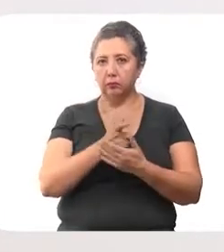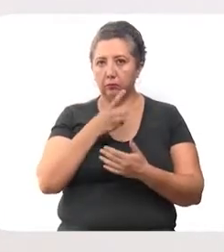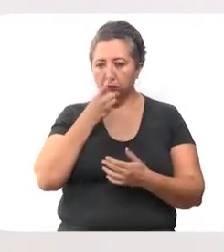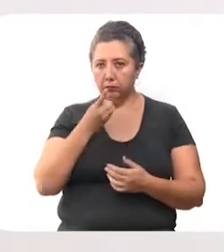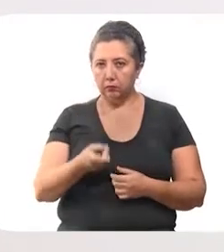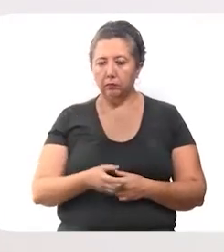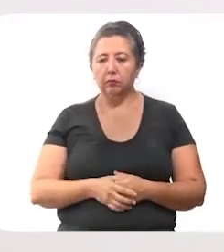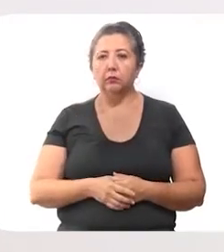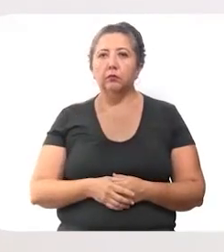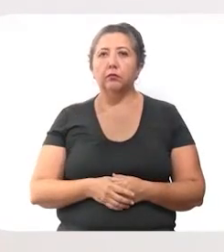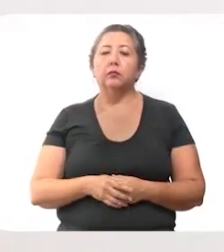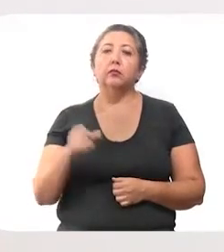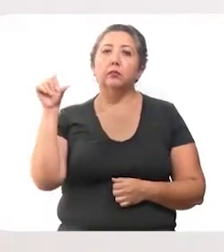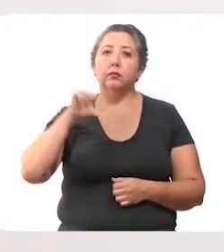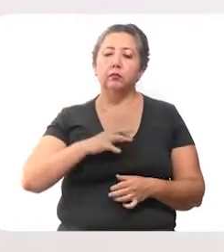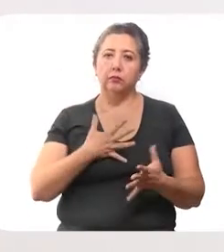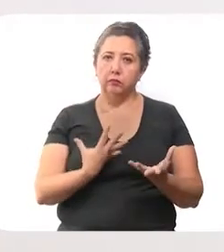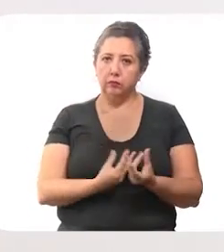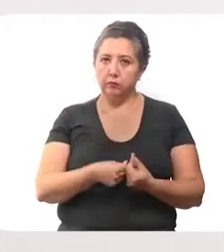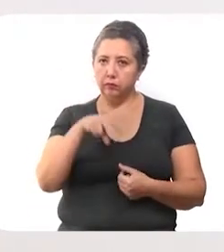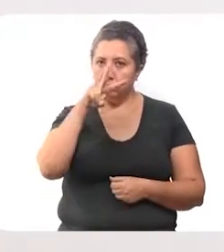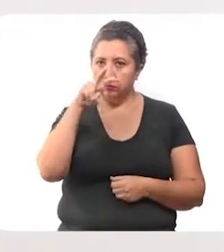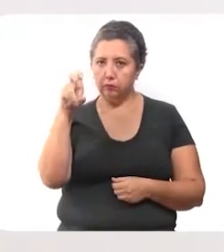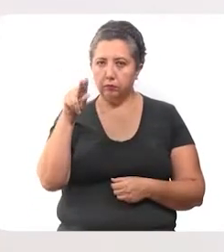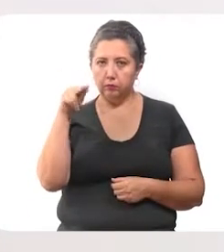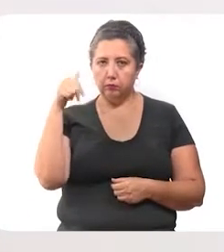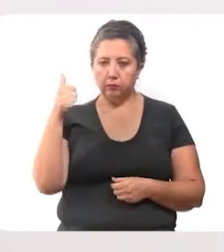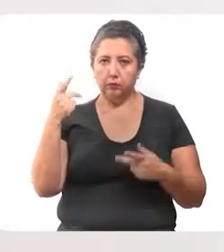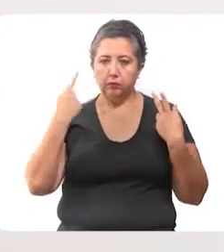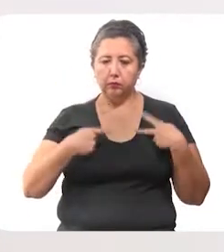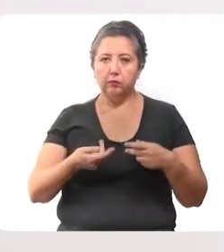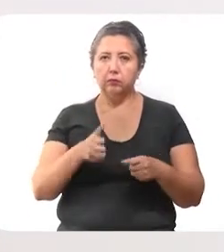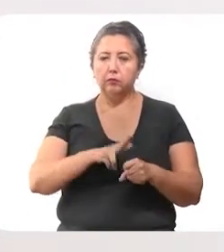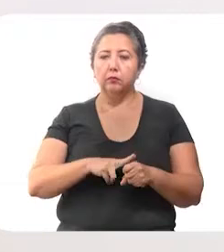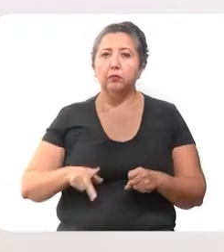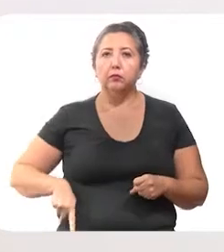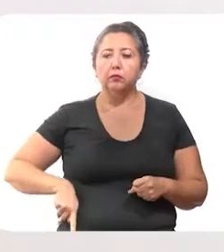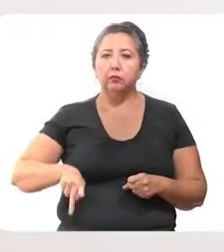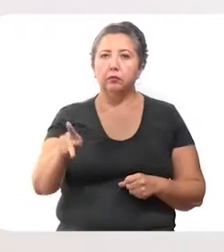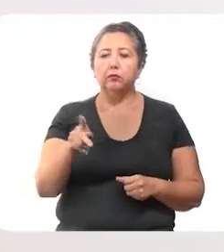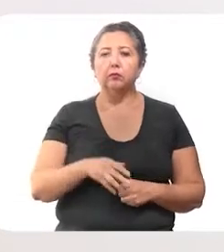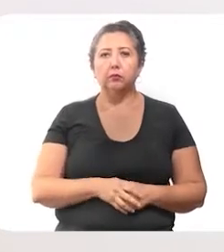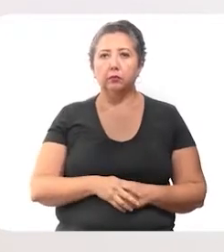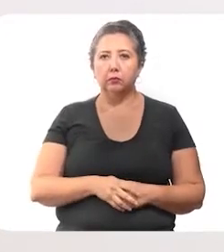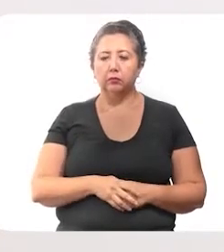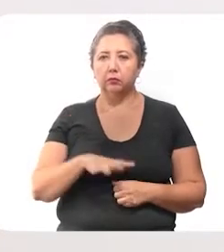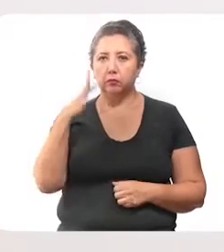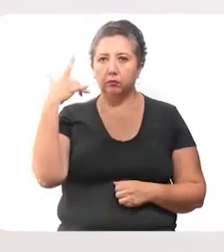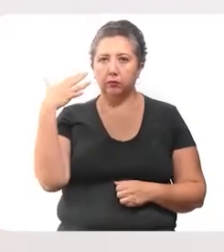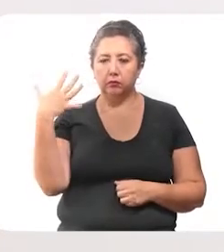ingresos diarios. El día de hoy tenemos 286 pacientes en hospitales públicos.